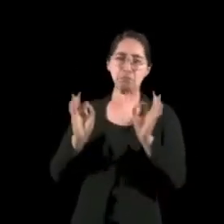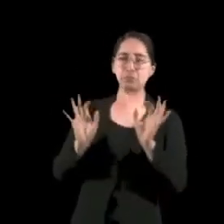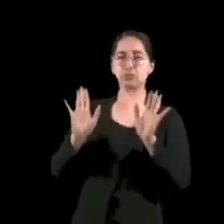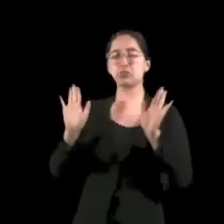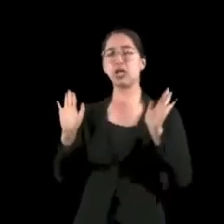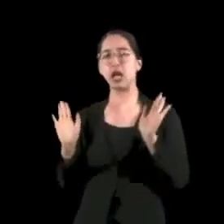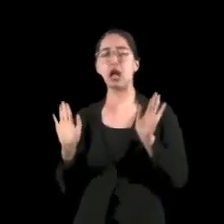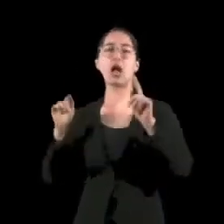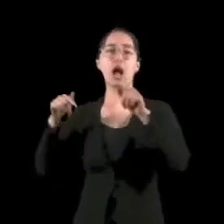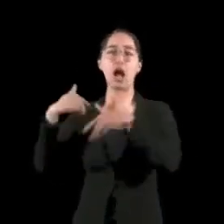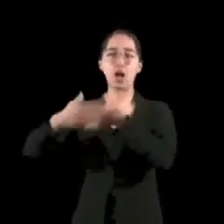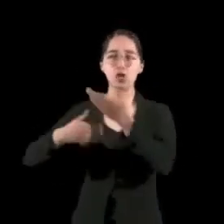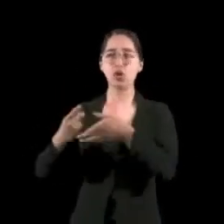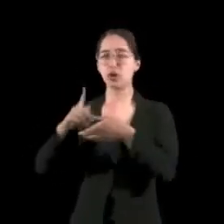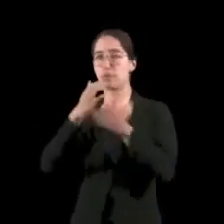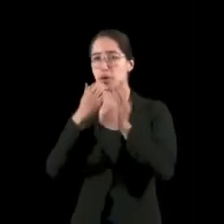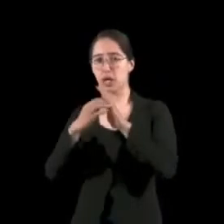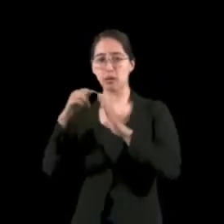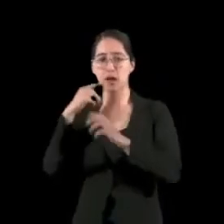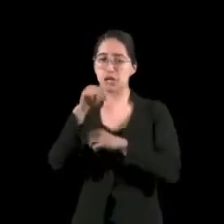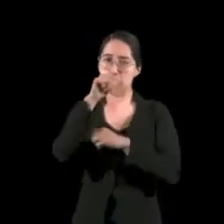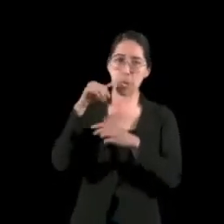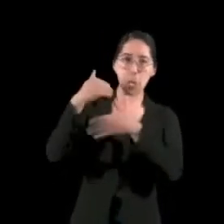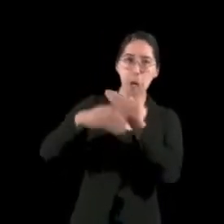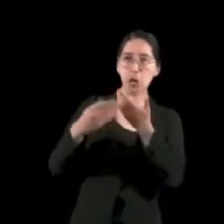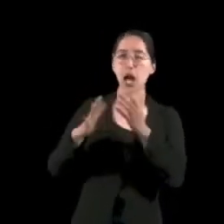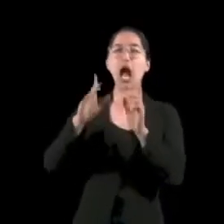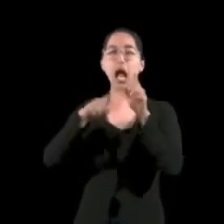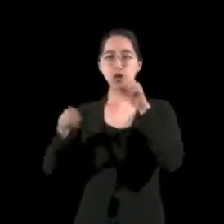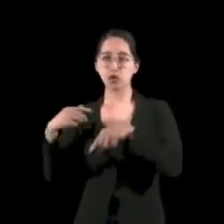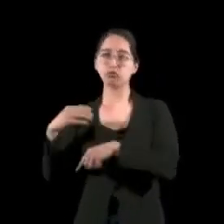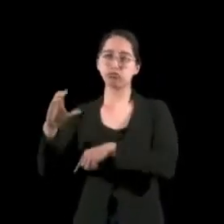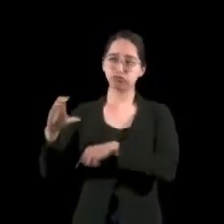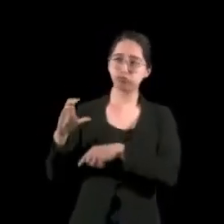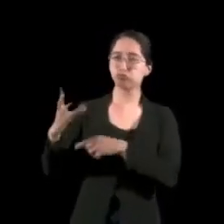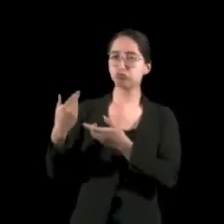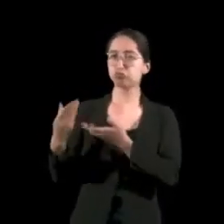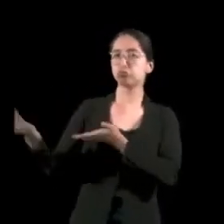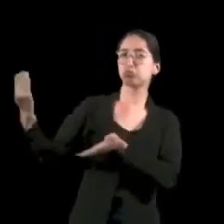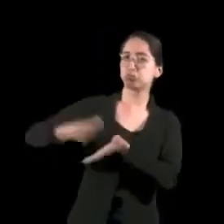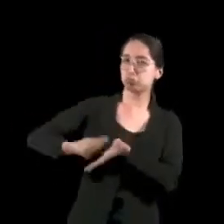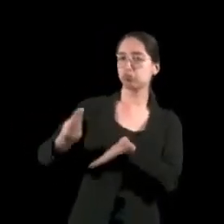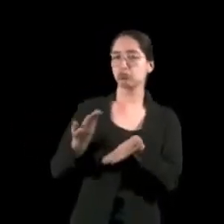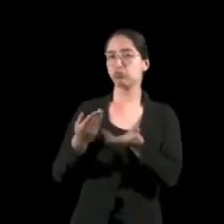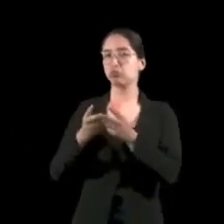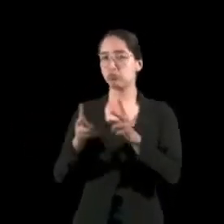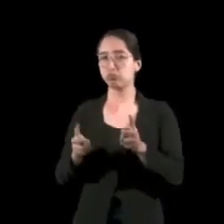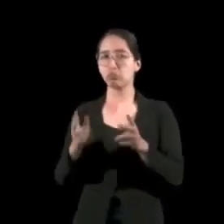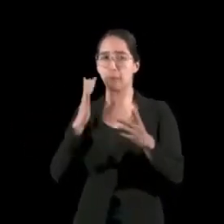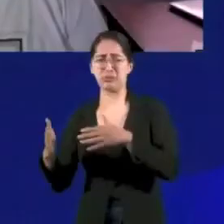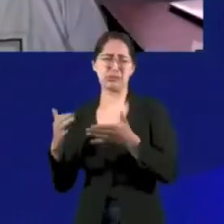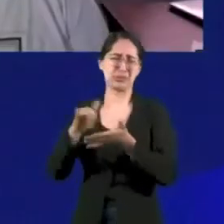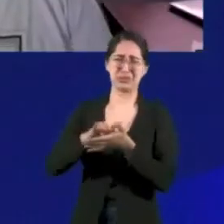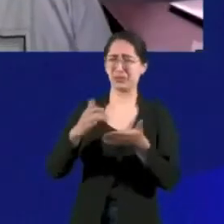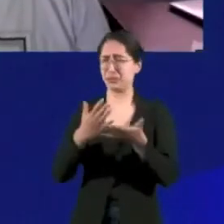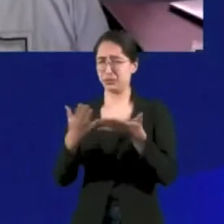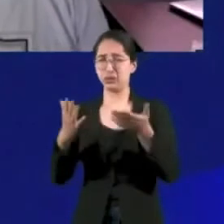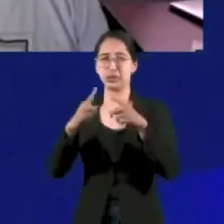como pago la coca. Eso sí se presentó, sí conocí yo. Ya, padre.